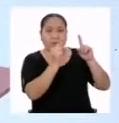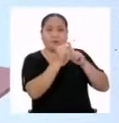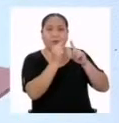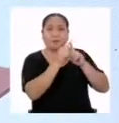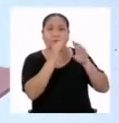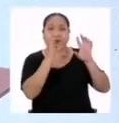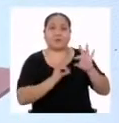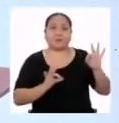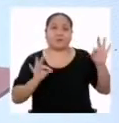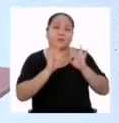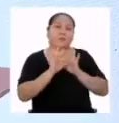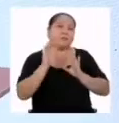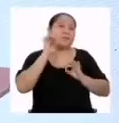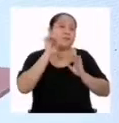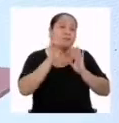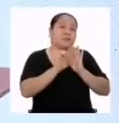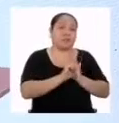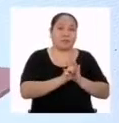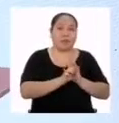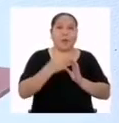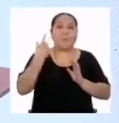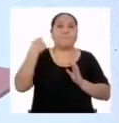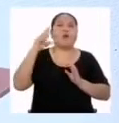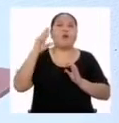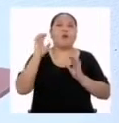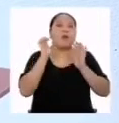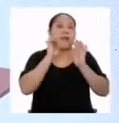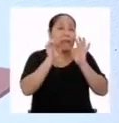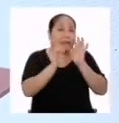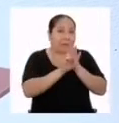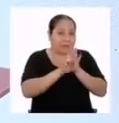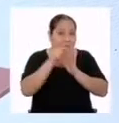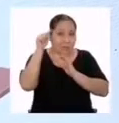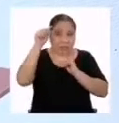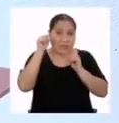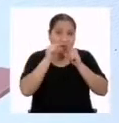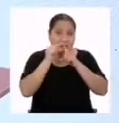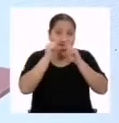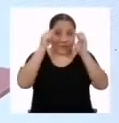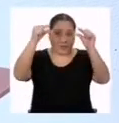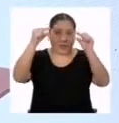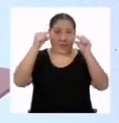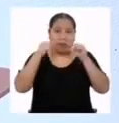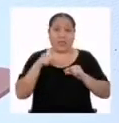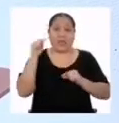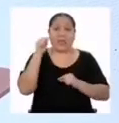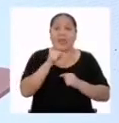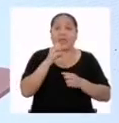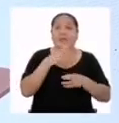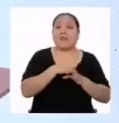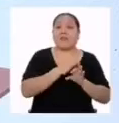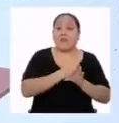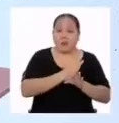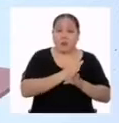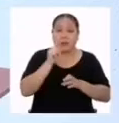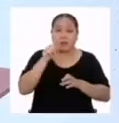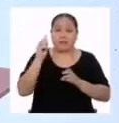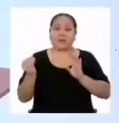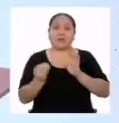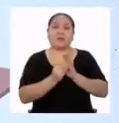uso de, por ejemplo, y de este modo, nos revela que en este primer párrafo se está introduciendo una estructura